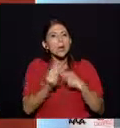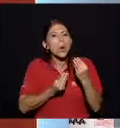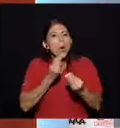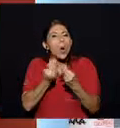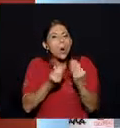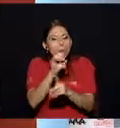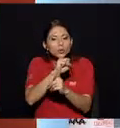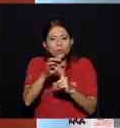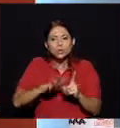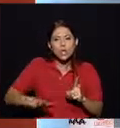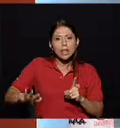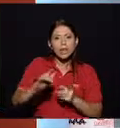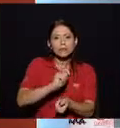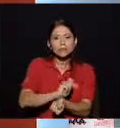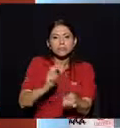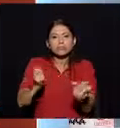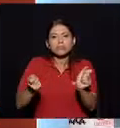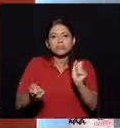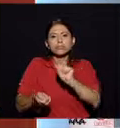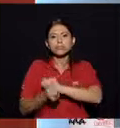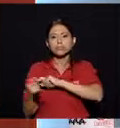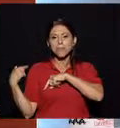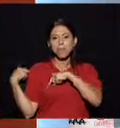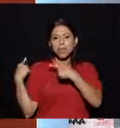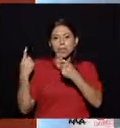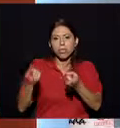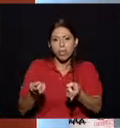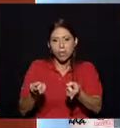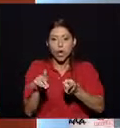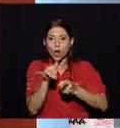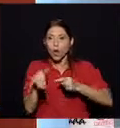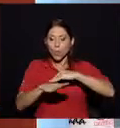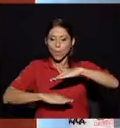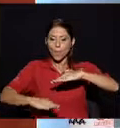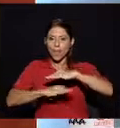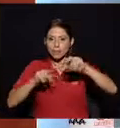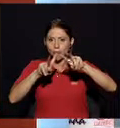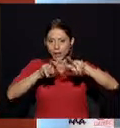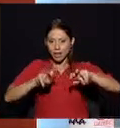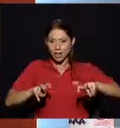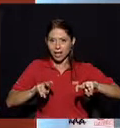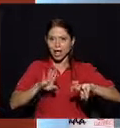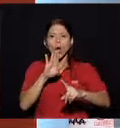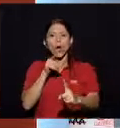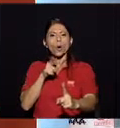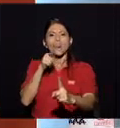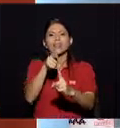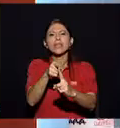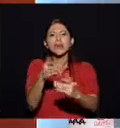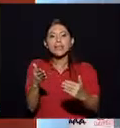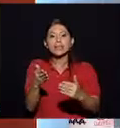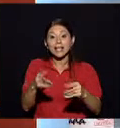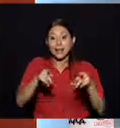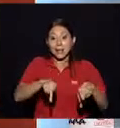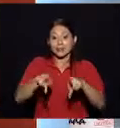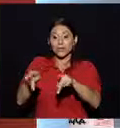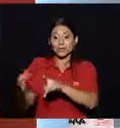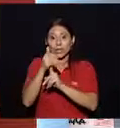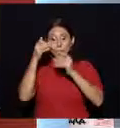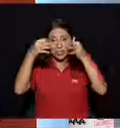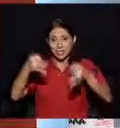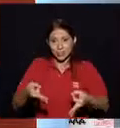sociedad a lo largo del tiempo. Desde ese punto de vista, como plataforma de análisis que es, su objetivo es darle a quienes toman decisiones